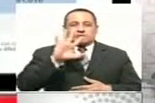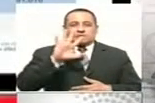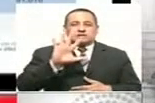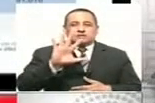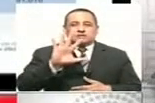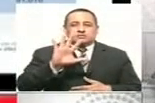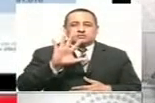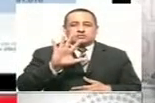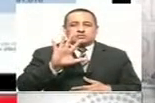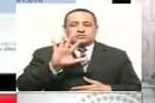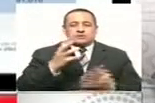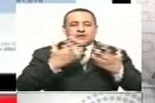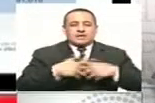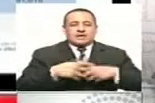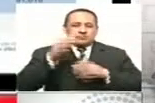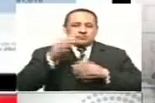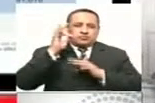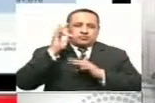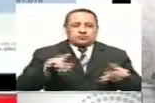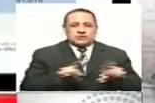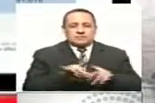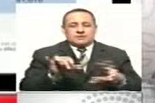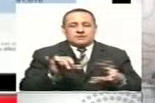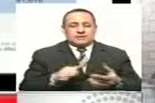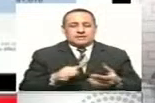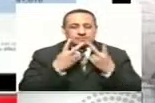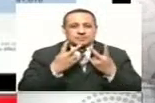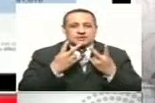1.145 microaudiencias, talleres y